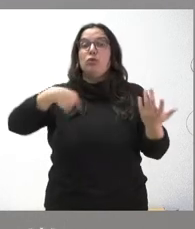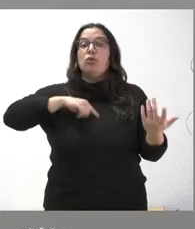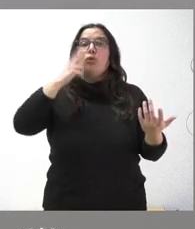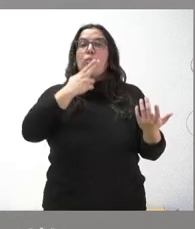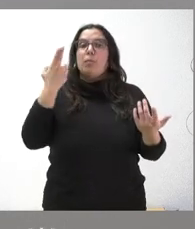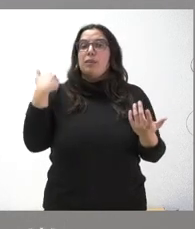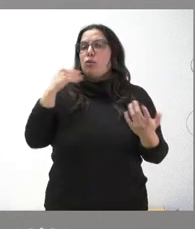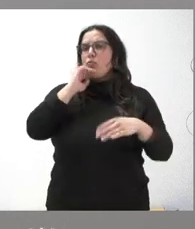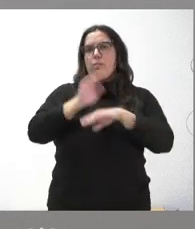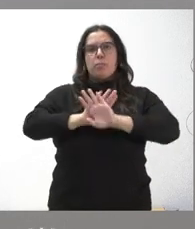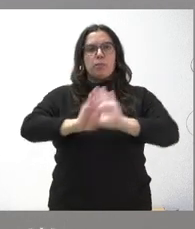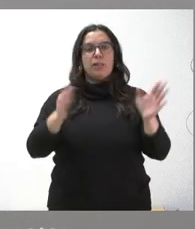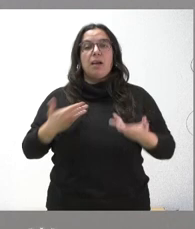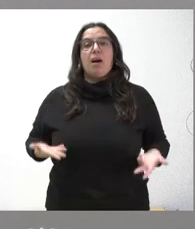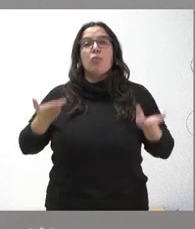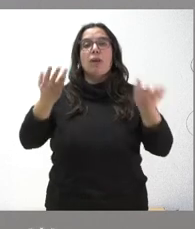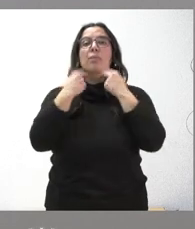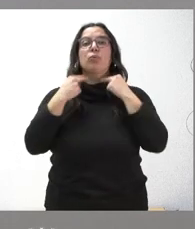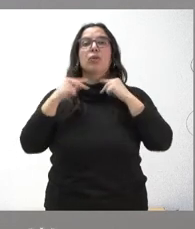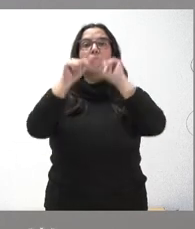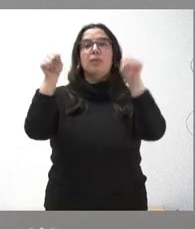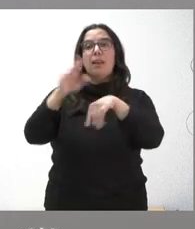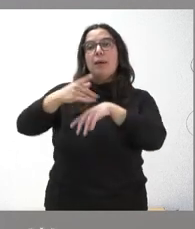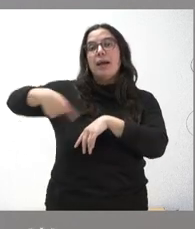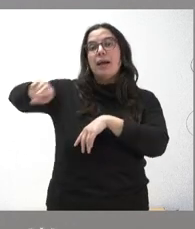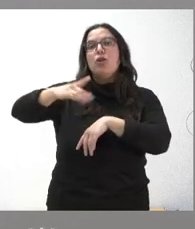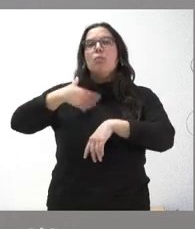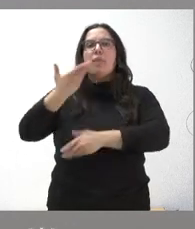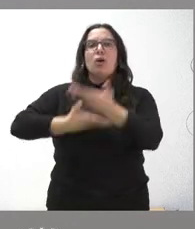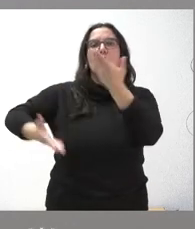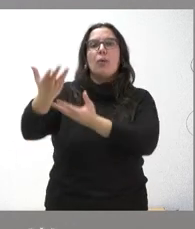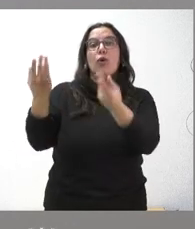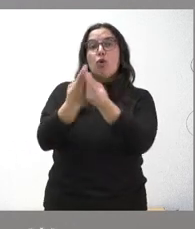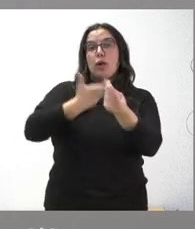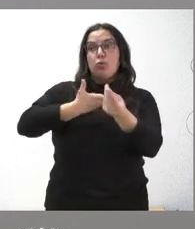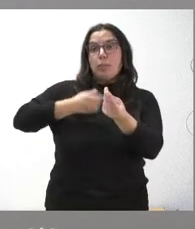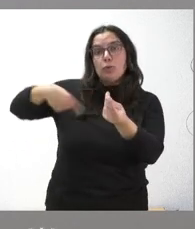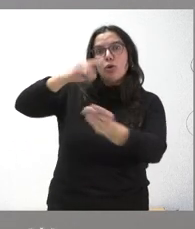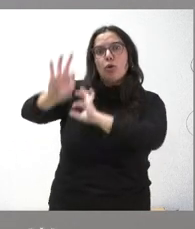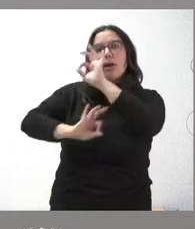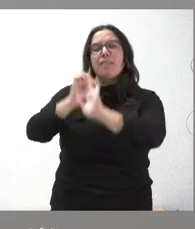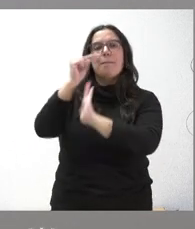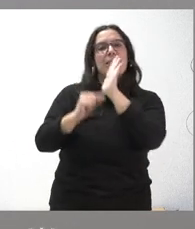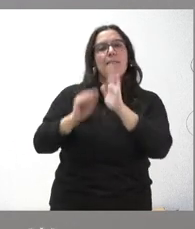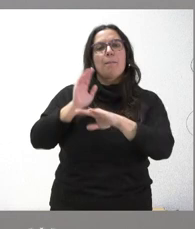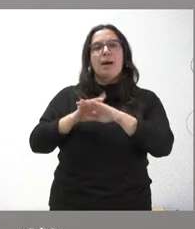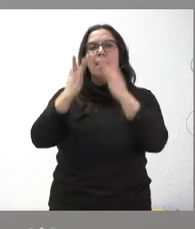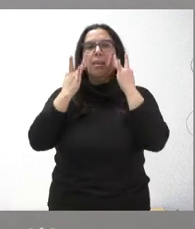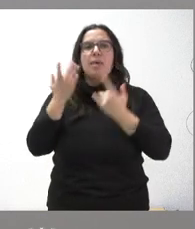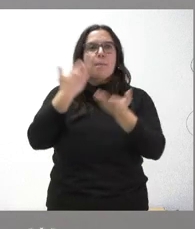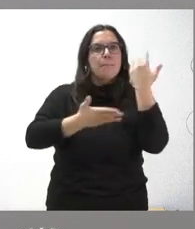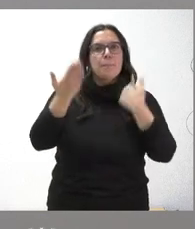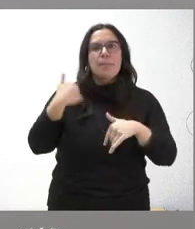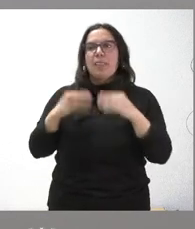ayudar a las diputaciones provinciales para que estas puedan colaborar con los ayuntamientos en las medidas de limpieza